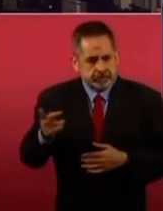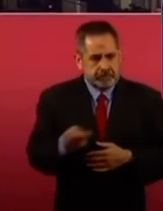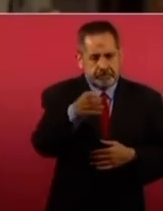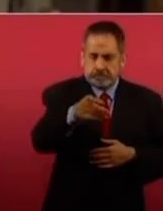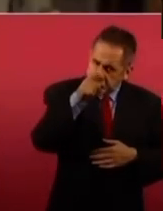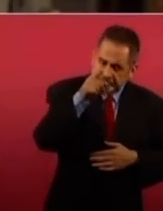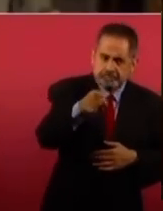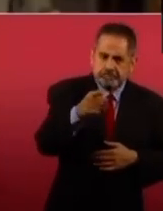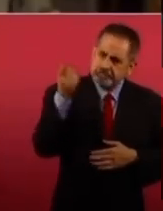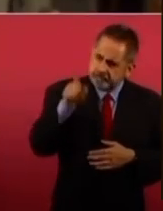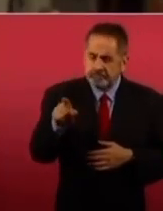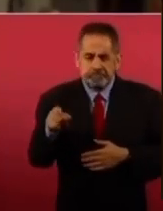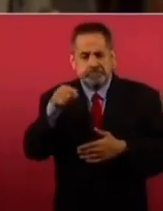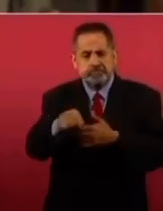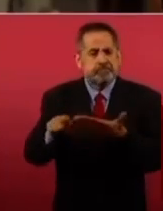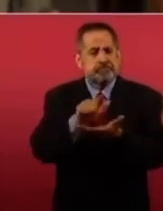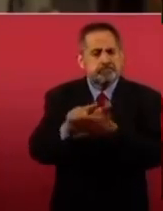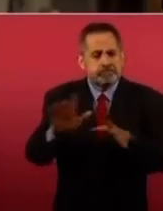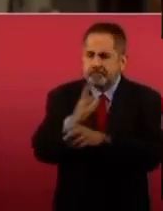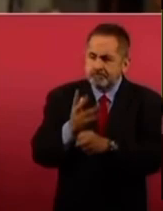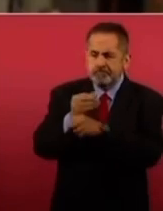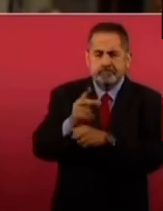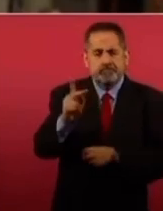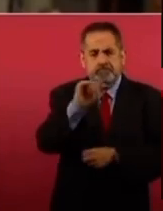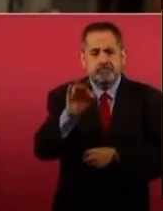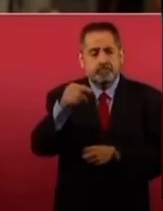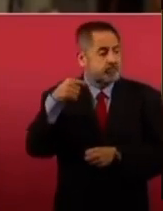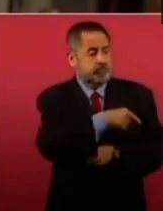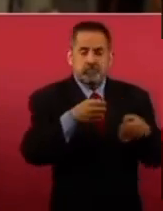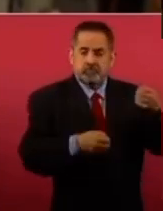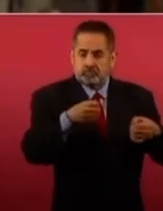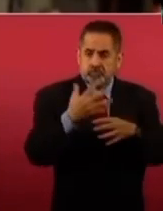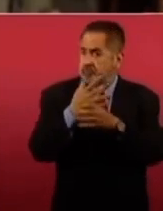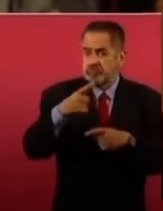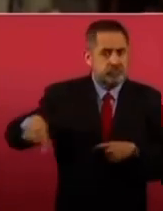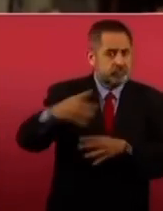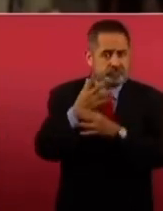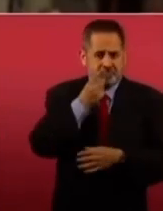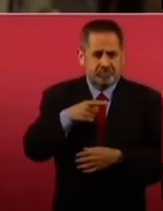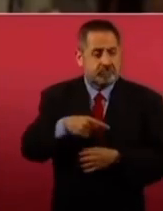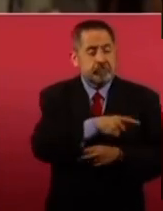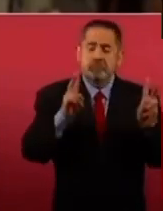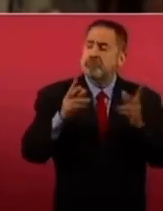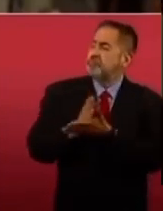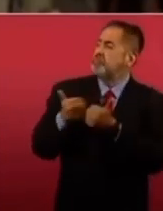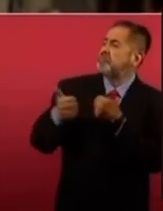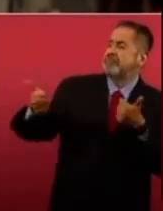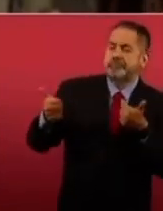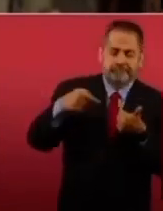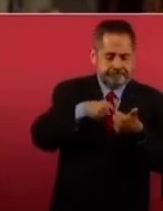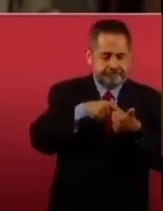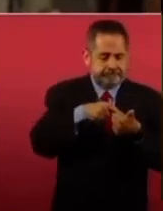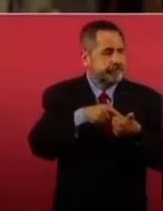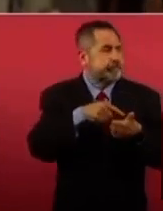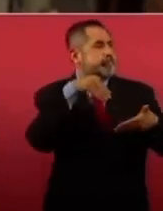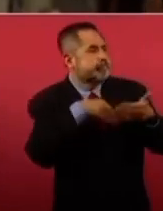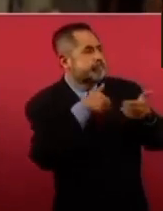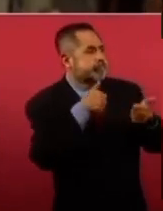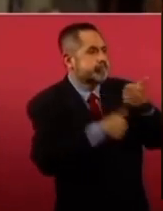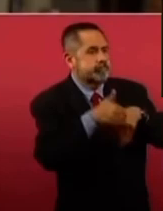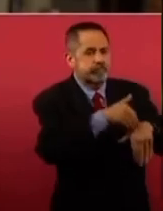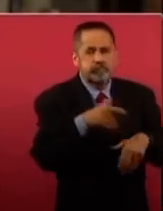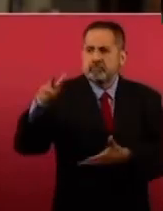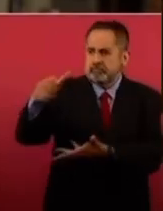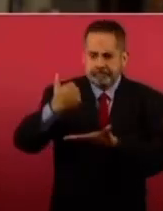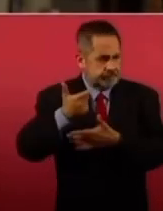sería si usted mandaría una reforma judicial, porque de verdad, estos jueces, como dice el pueblo, porque nos los han dicho nosotros, se hacen llamar autónomos, pero no son autónomos del dinero del pueblo, ¿no? Porque se les está